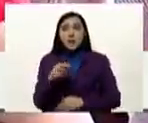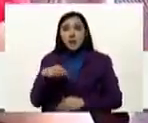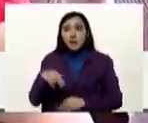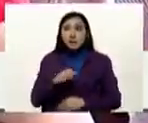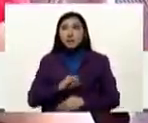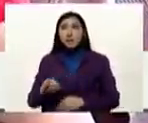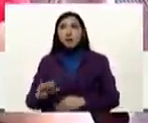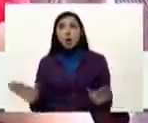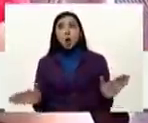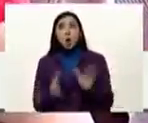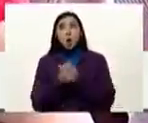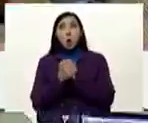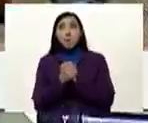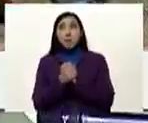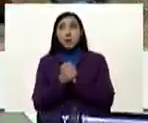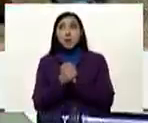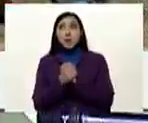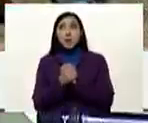compañera